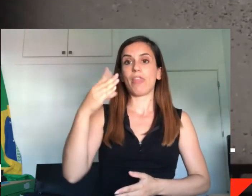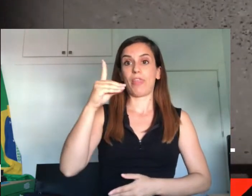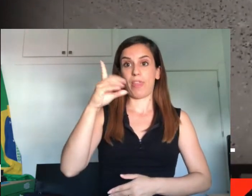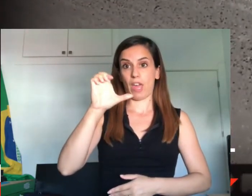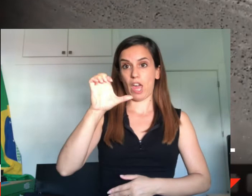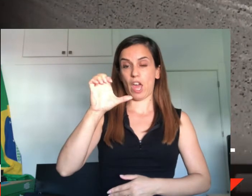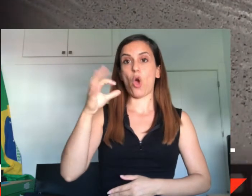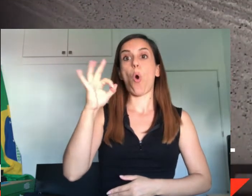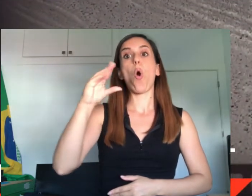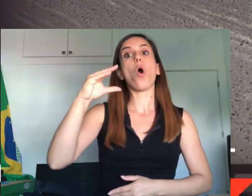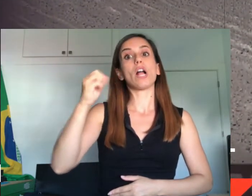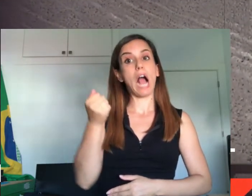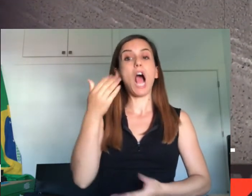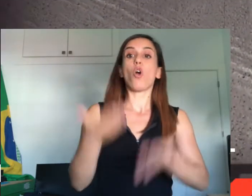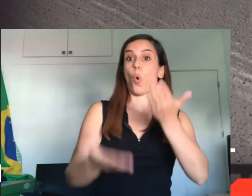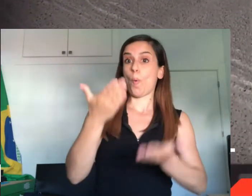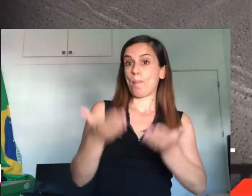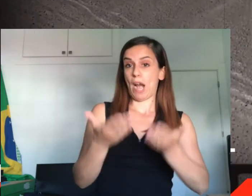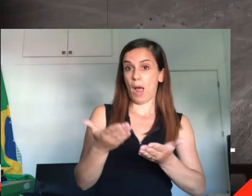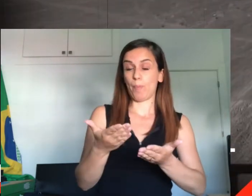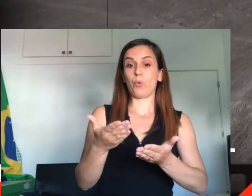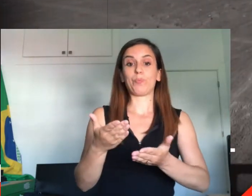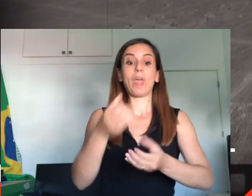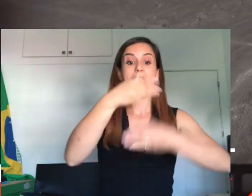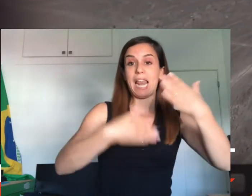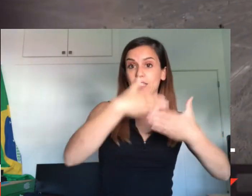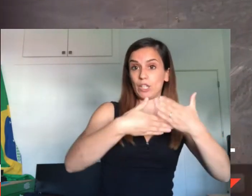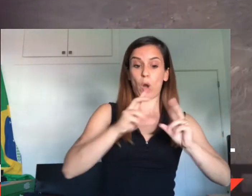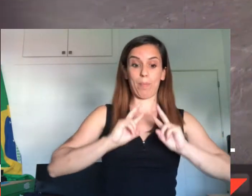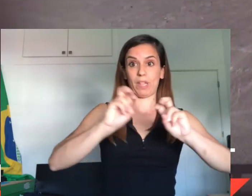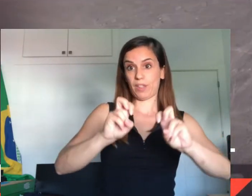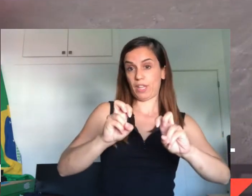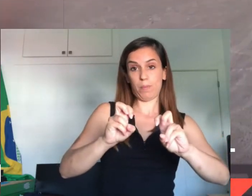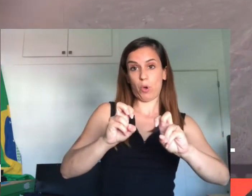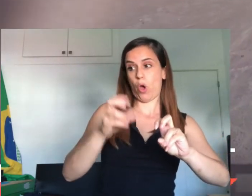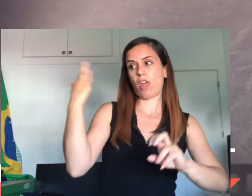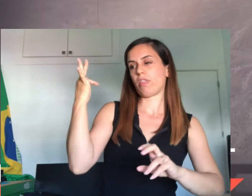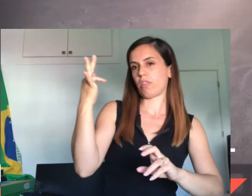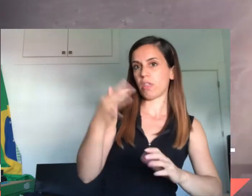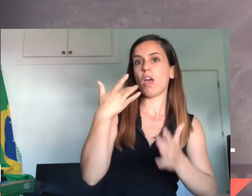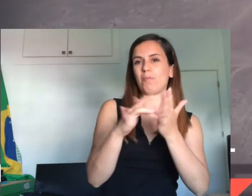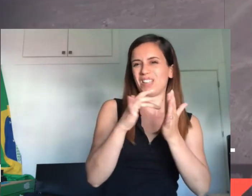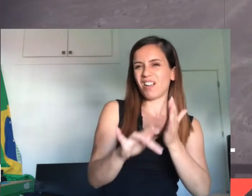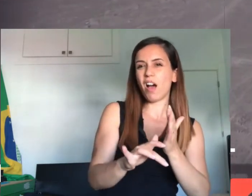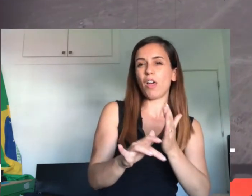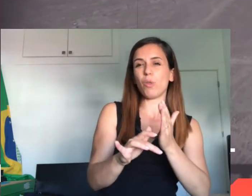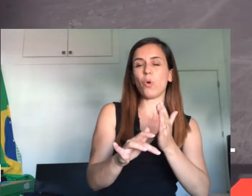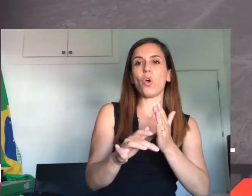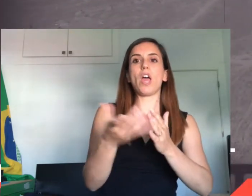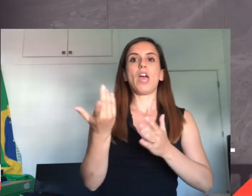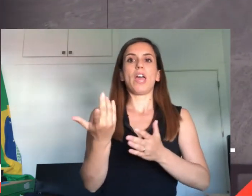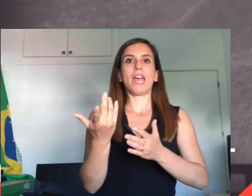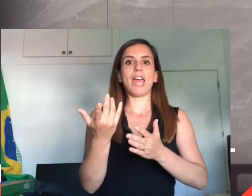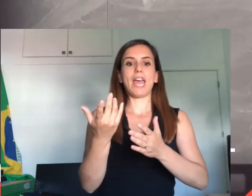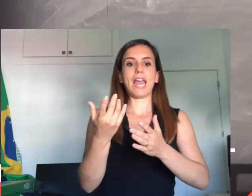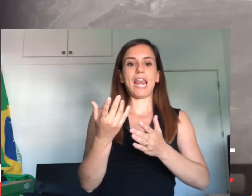artículo presentado, la introducción es prácticamente lo que os he comentado, el estado de la cuestión dentro de ese contexto científico, las líneas principales de